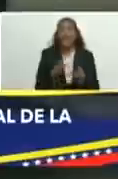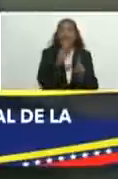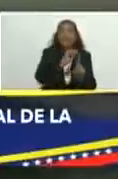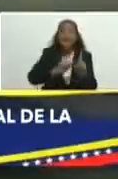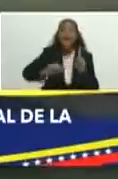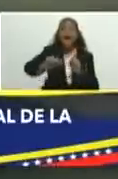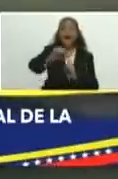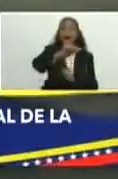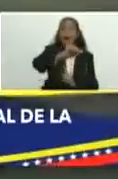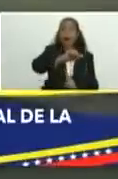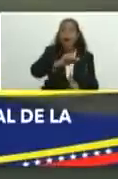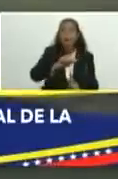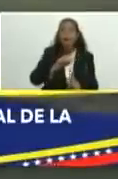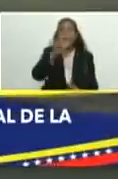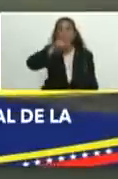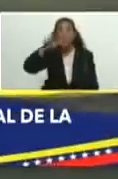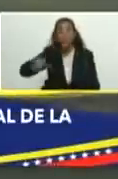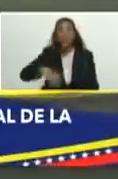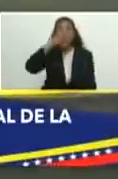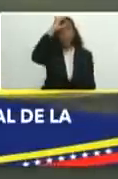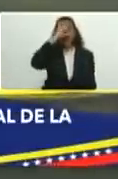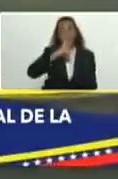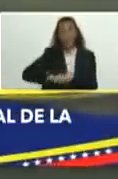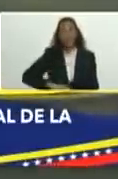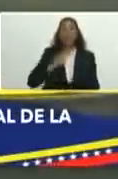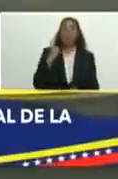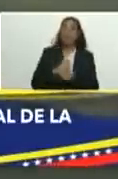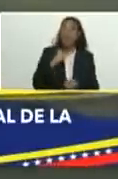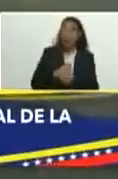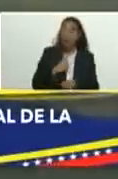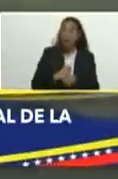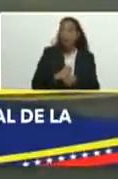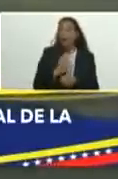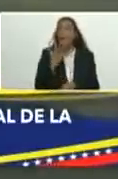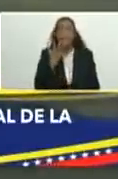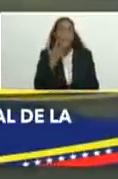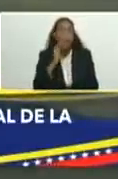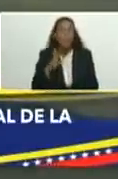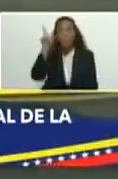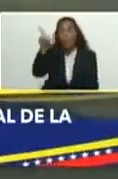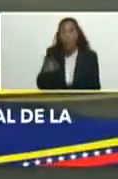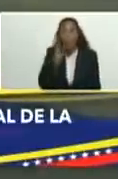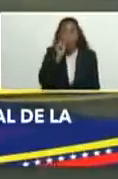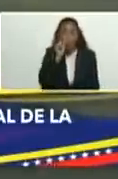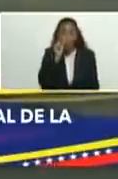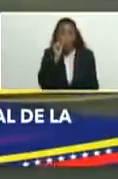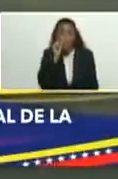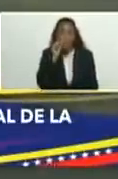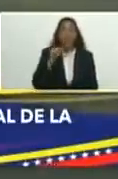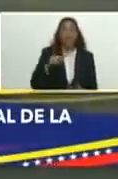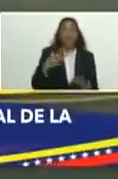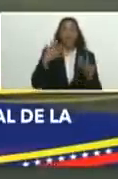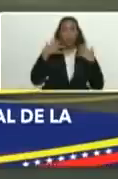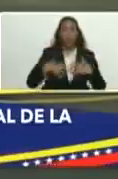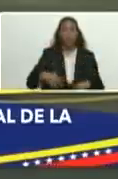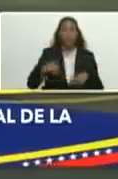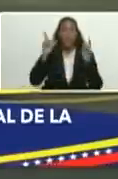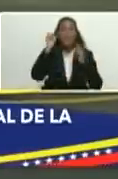grupo de trabajadores con discapacidad trabajando. Tiene, por ejemplo, el compañero, él tiene problemas auditivos. Correcto. Y